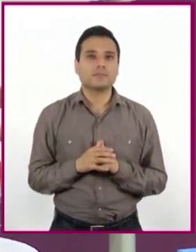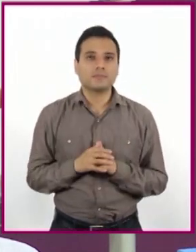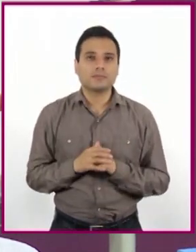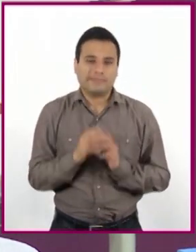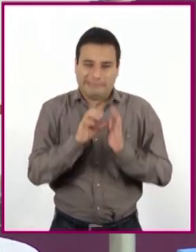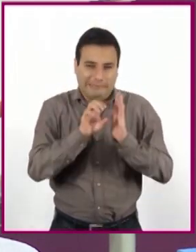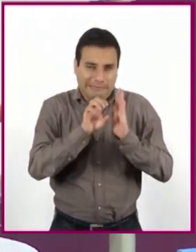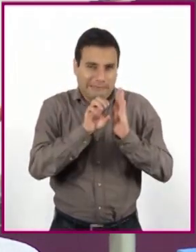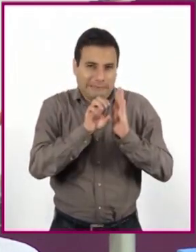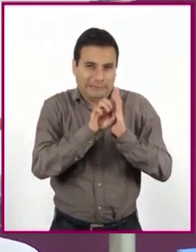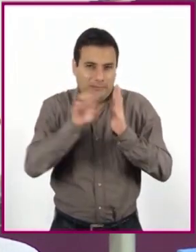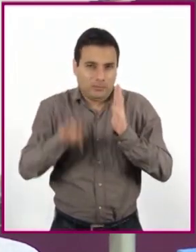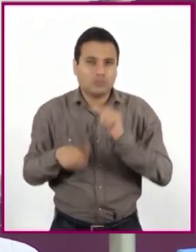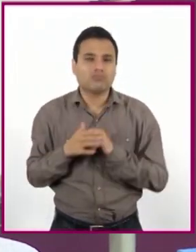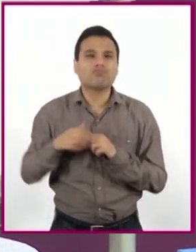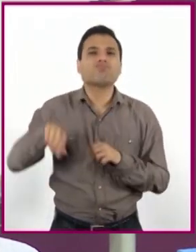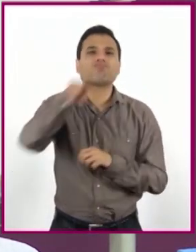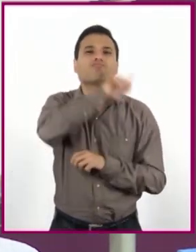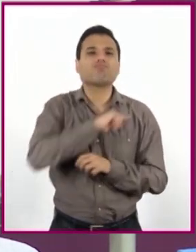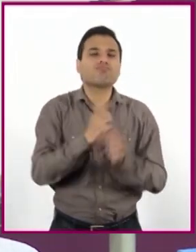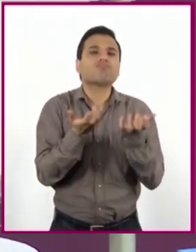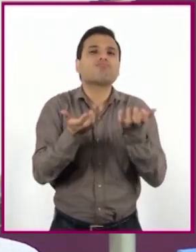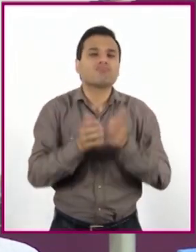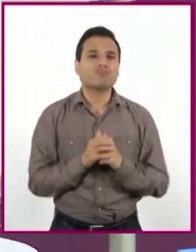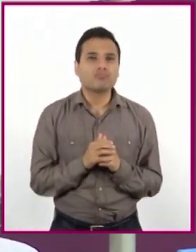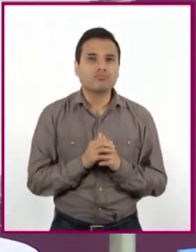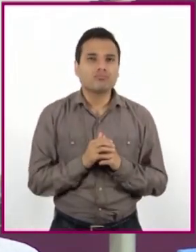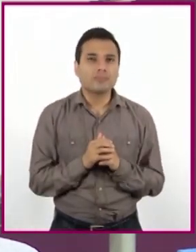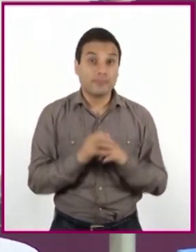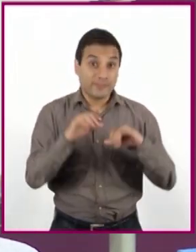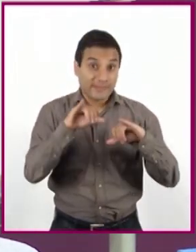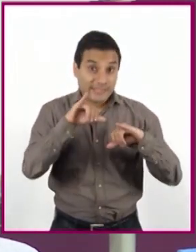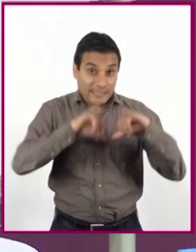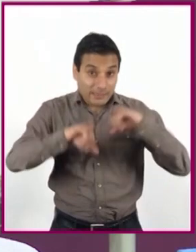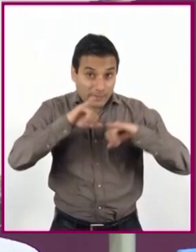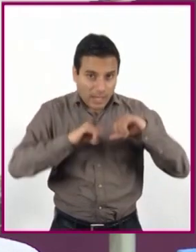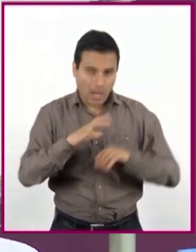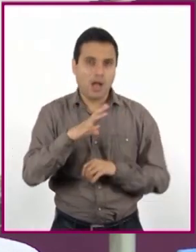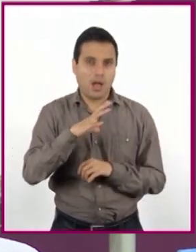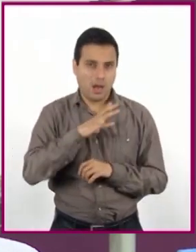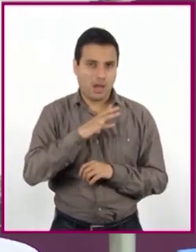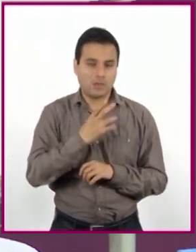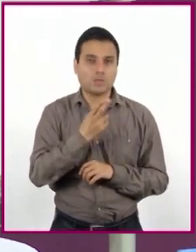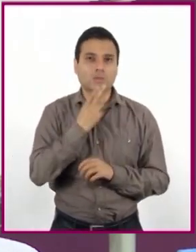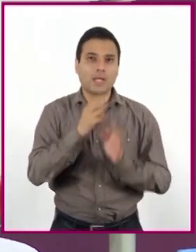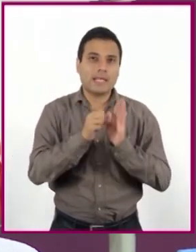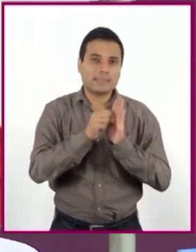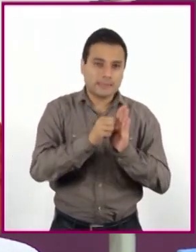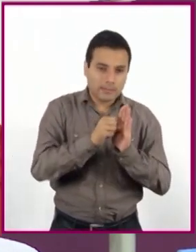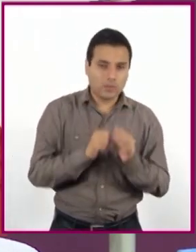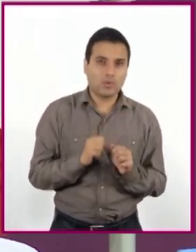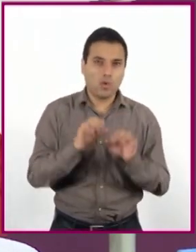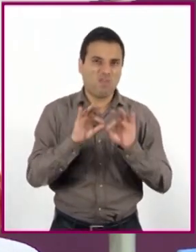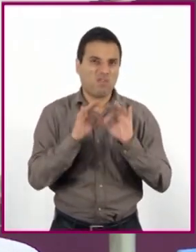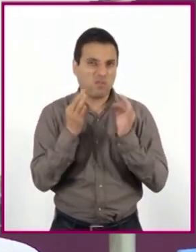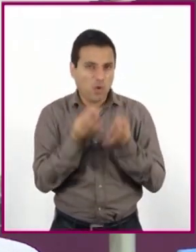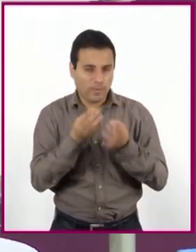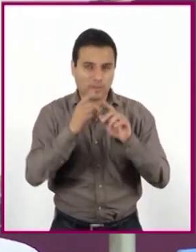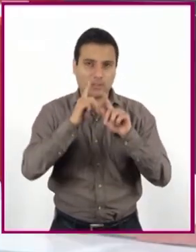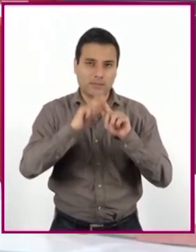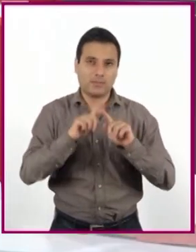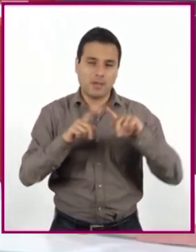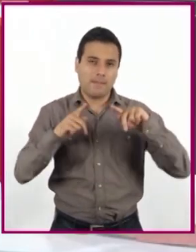le harían para semejante situación? En química utilizamos símbolos, fórmulas para que podamos entender su